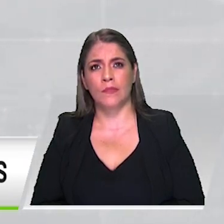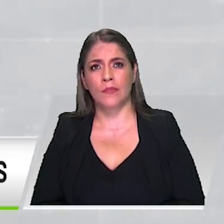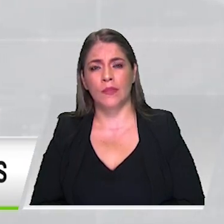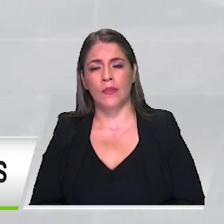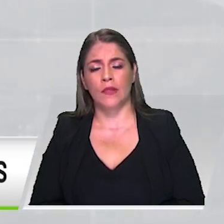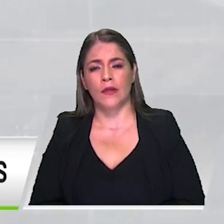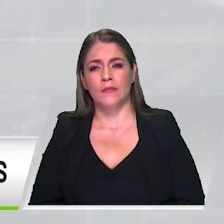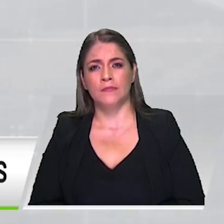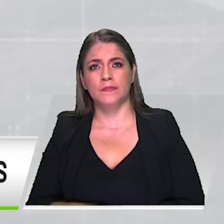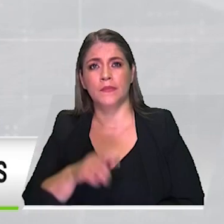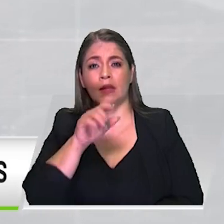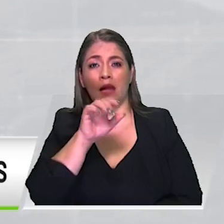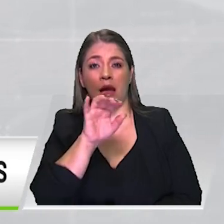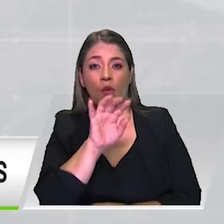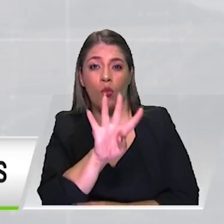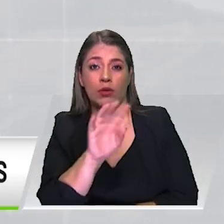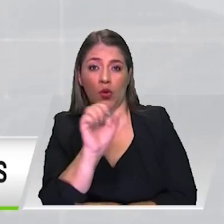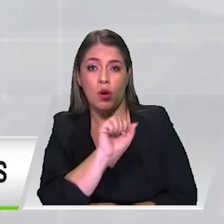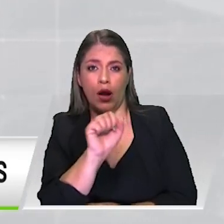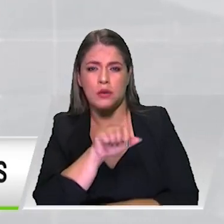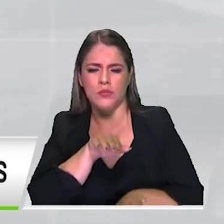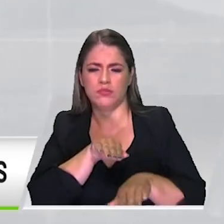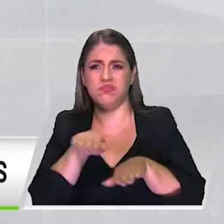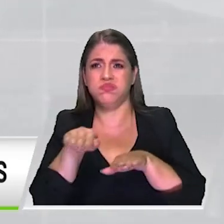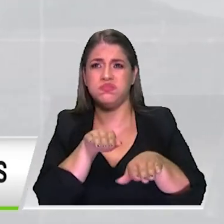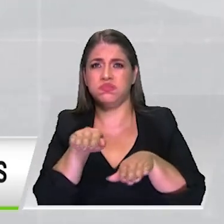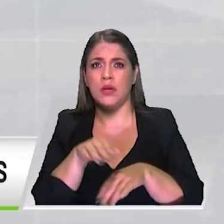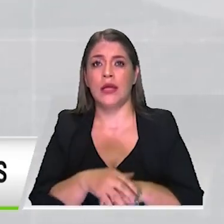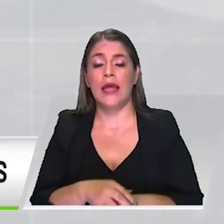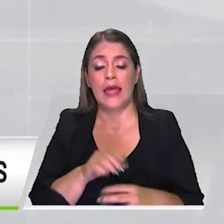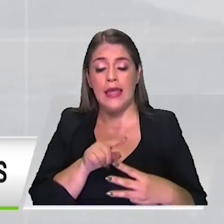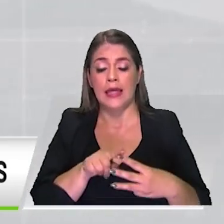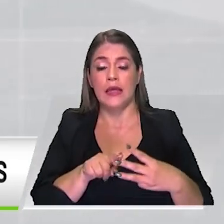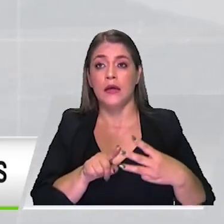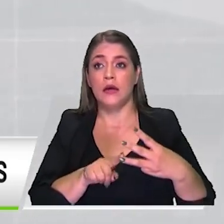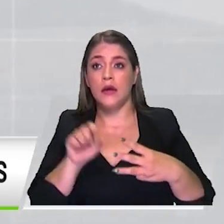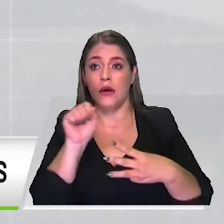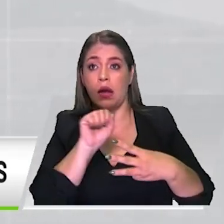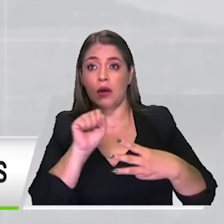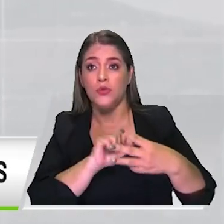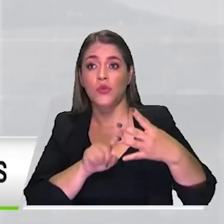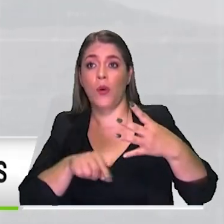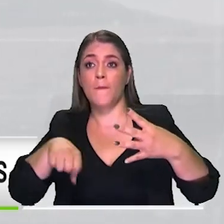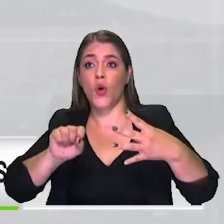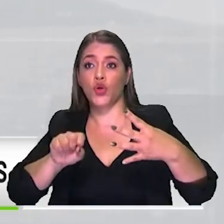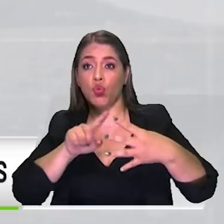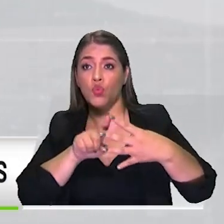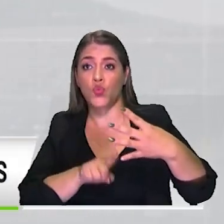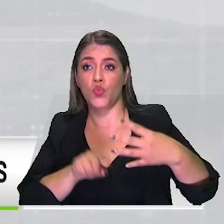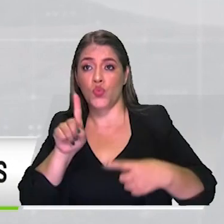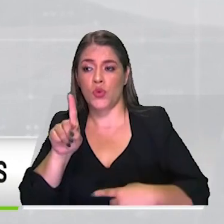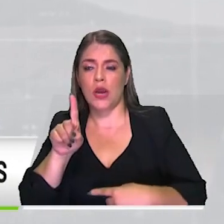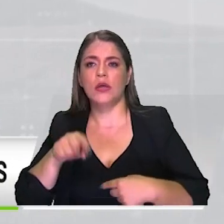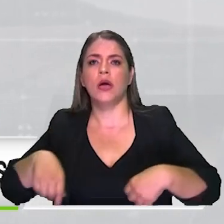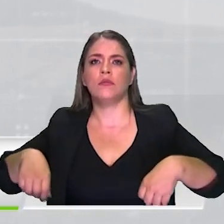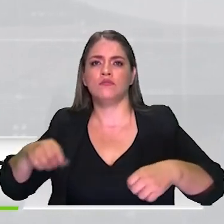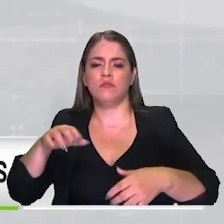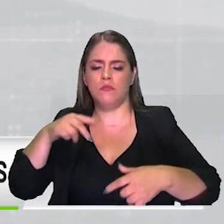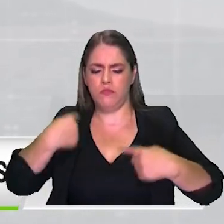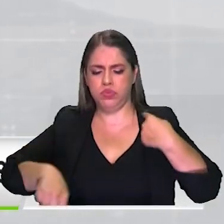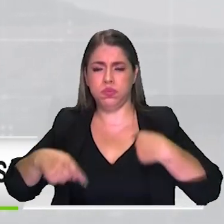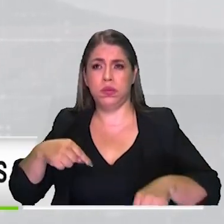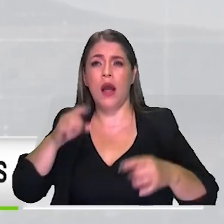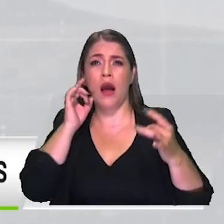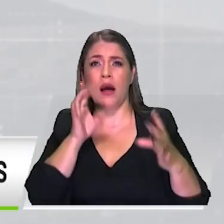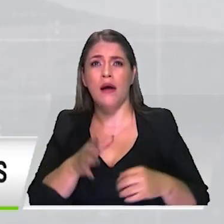Ya está llegando. Fueron 4 vehículos los involucrados en este accidente, 3 carros y una moto, dejando un saldo de 4 lesionados. Uno de ellos debió